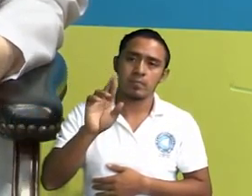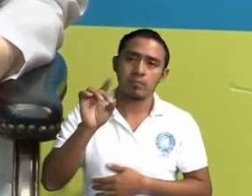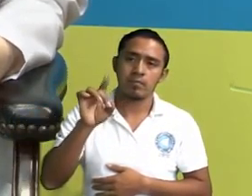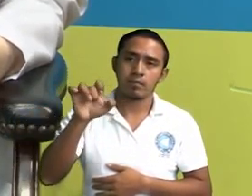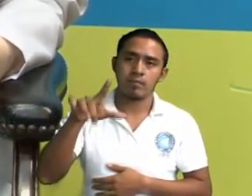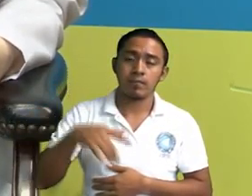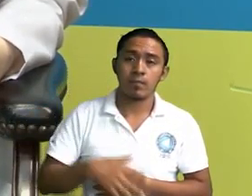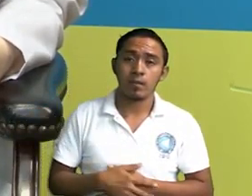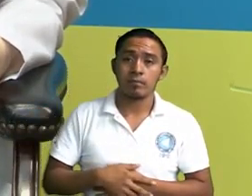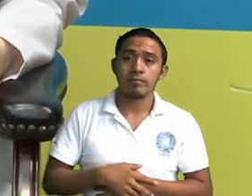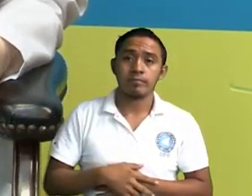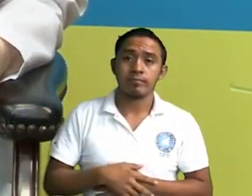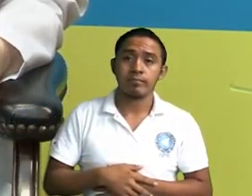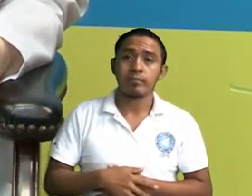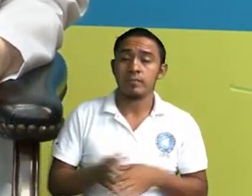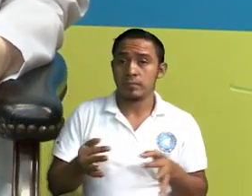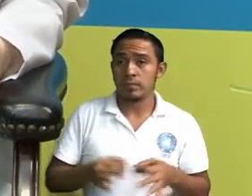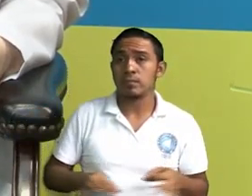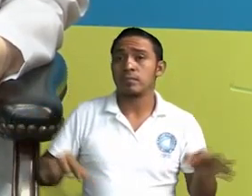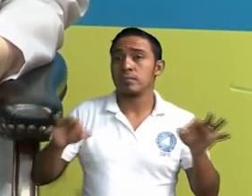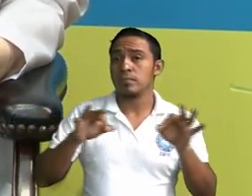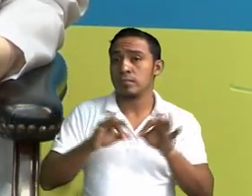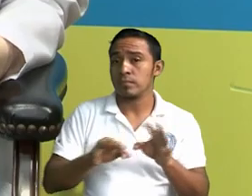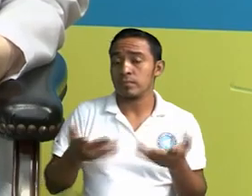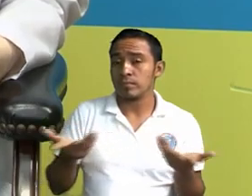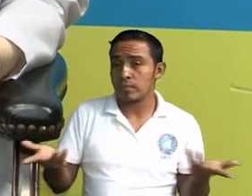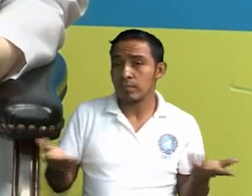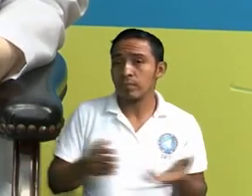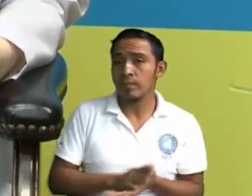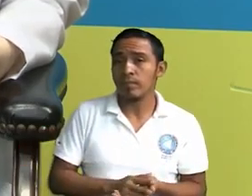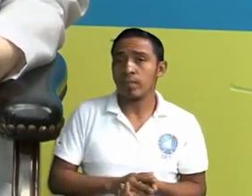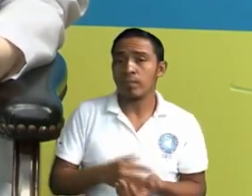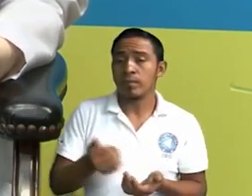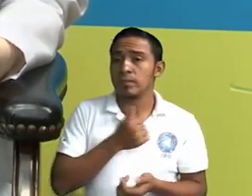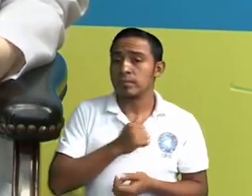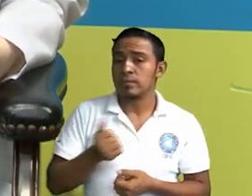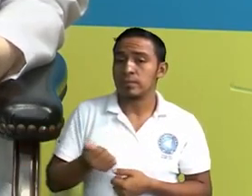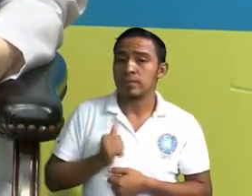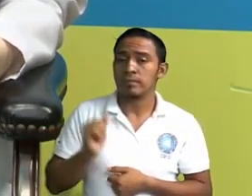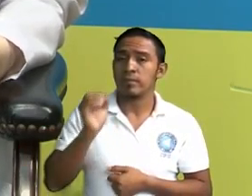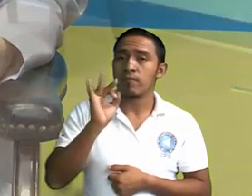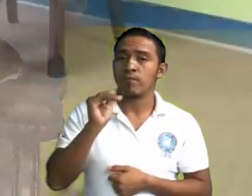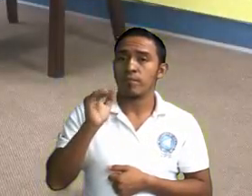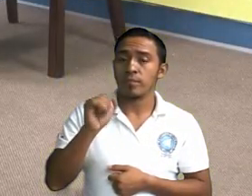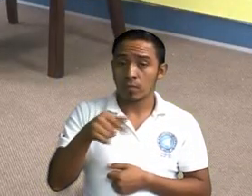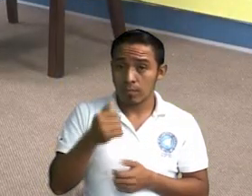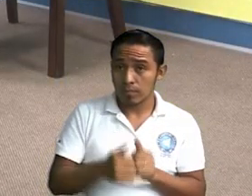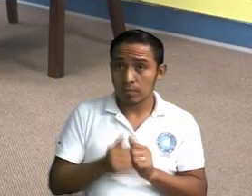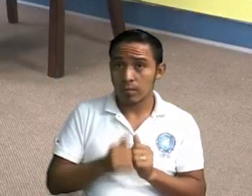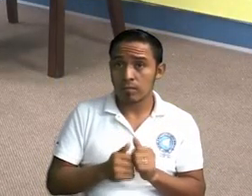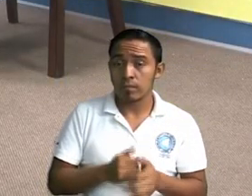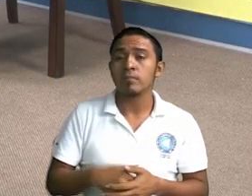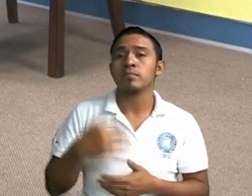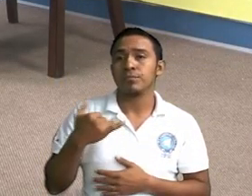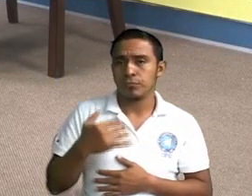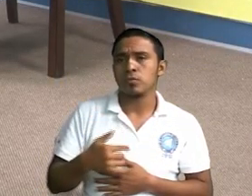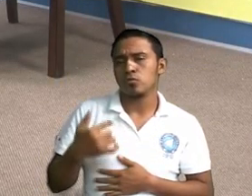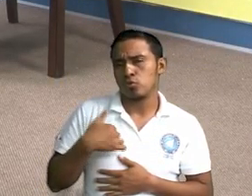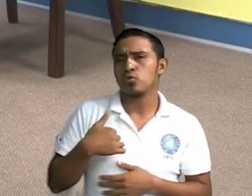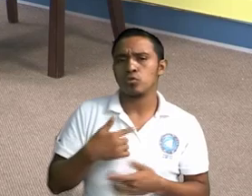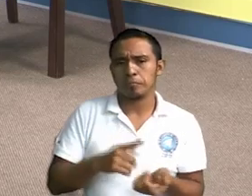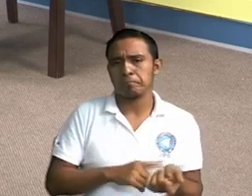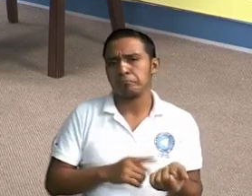es la parte más importante de la historia clínica y el examen físico del paciente uno le pregunta usted padece alguna enfermedad si yo soy